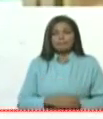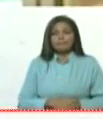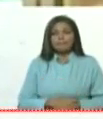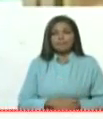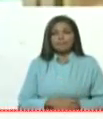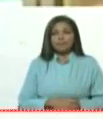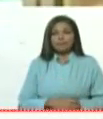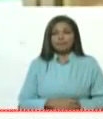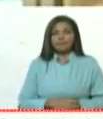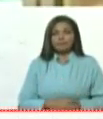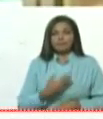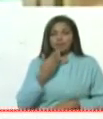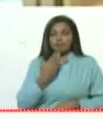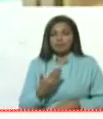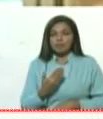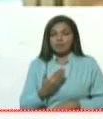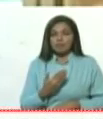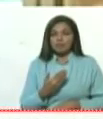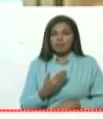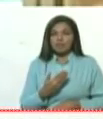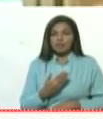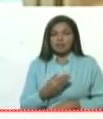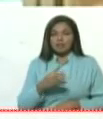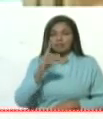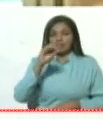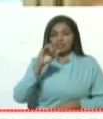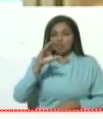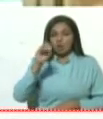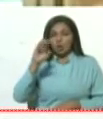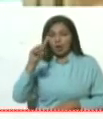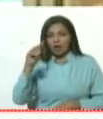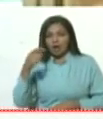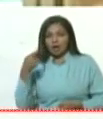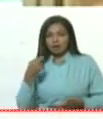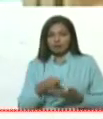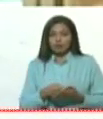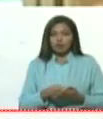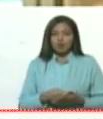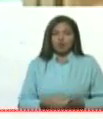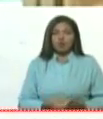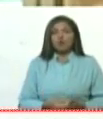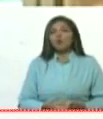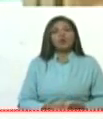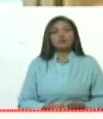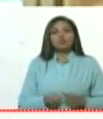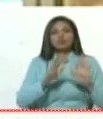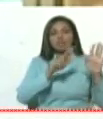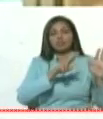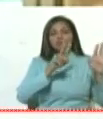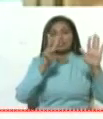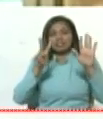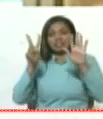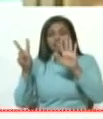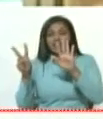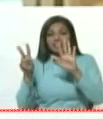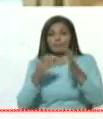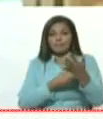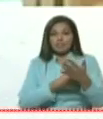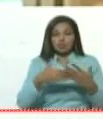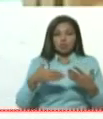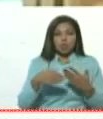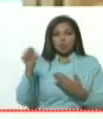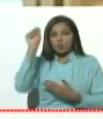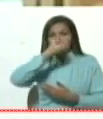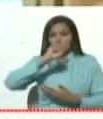me solicita la bicoca de 877 millones de bolívares, sin